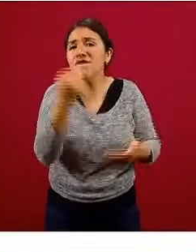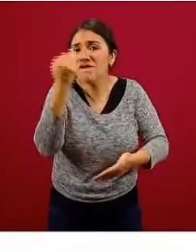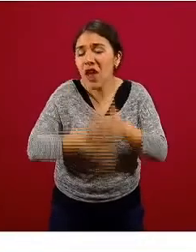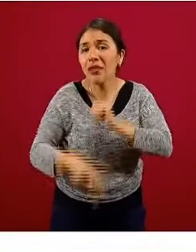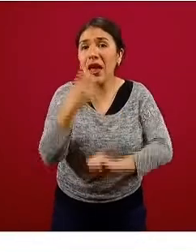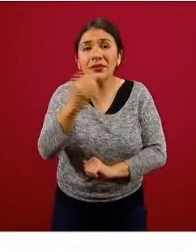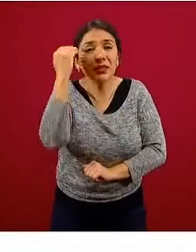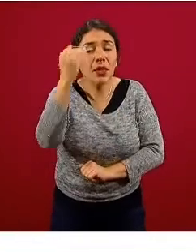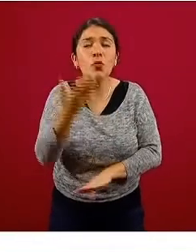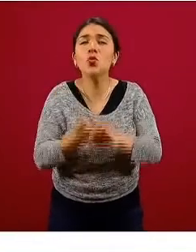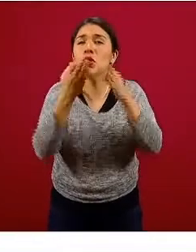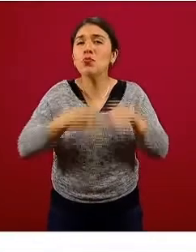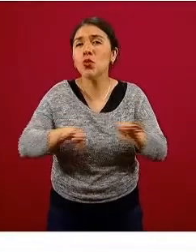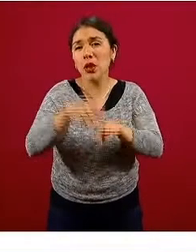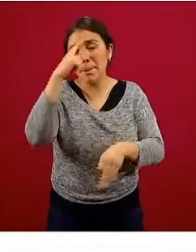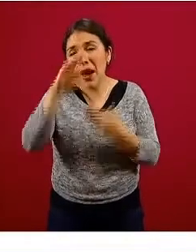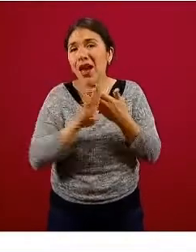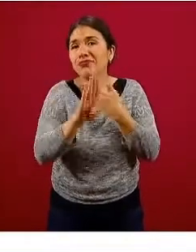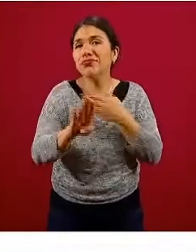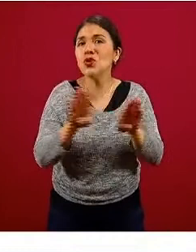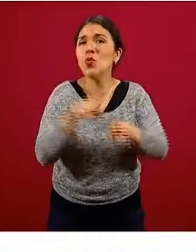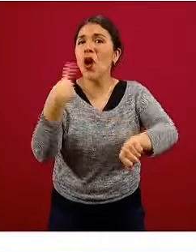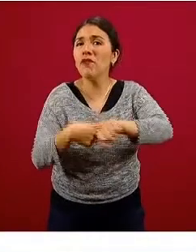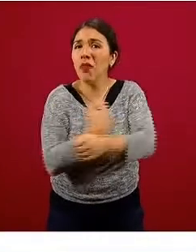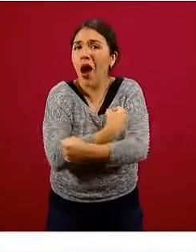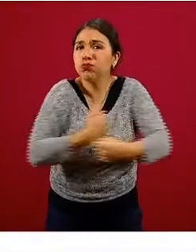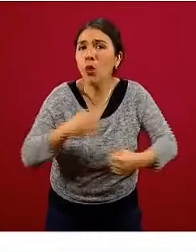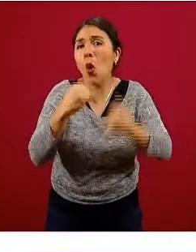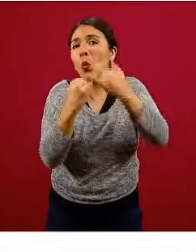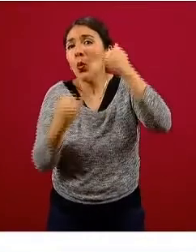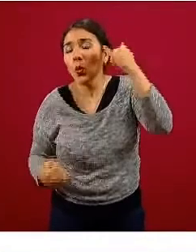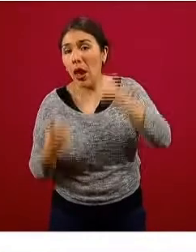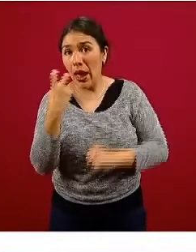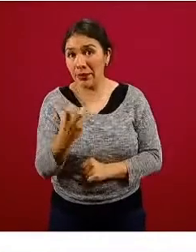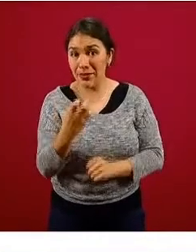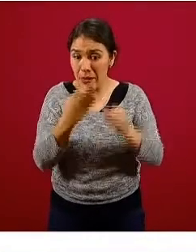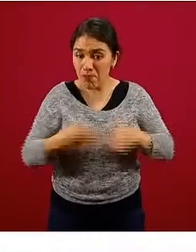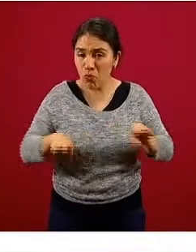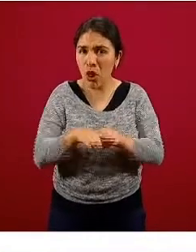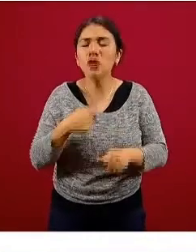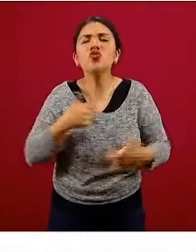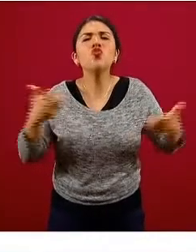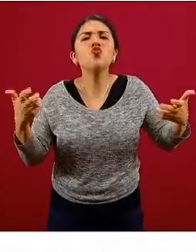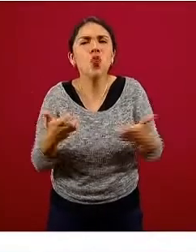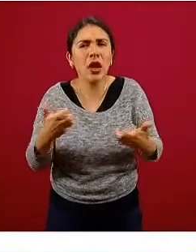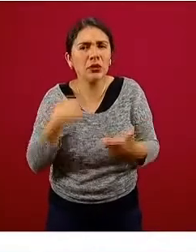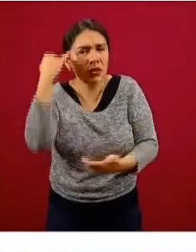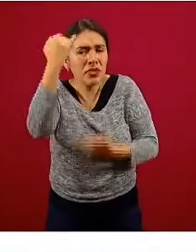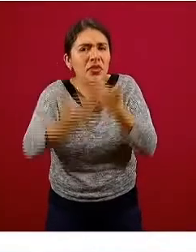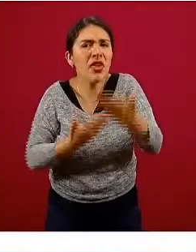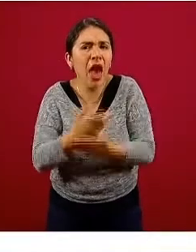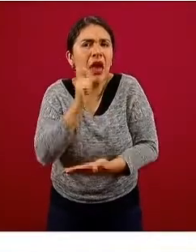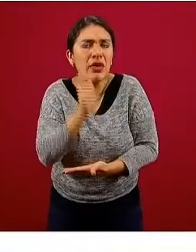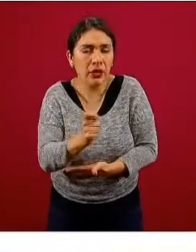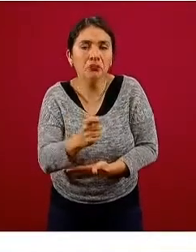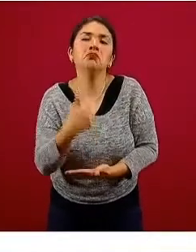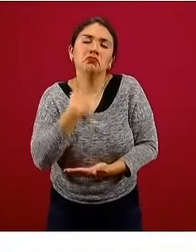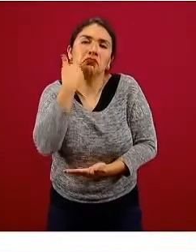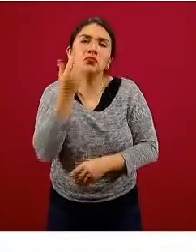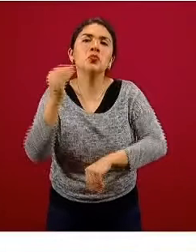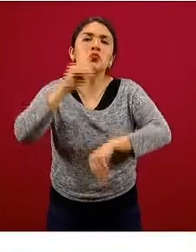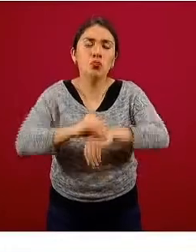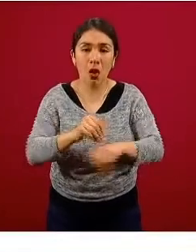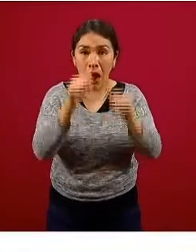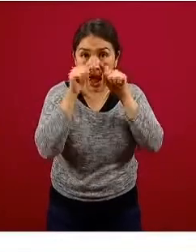es una etapa clave para prevenir la desnutrición y la obesidad. Aquí, ¿qué es lo que estamos proponiendo? Estamos